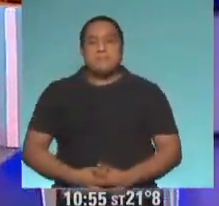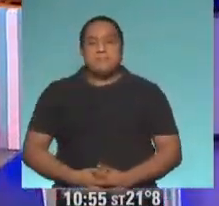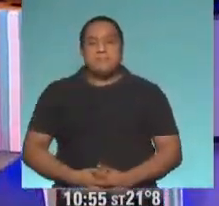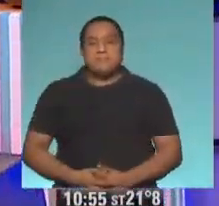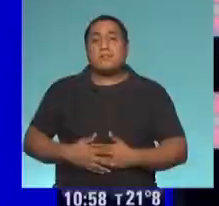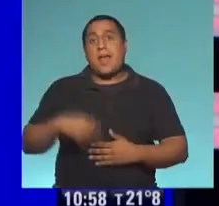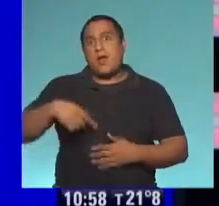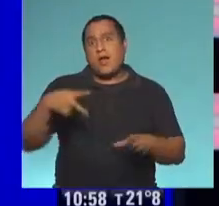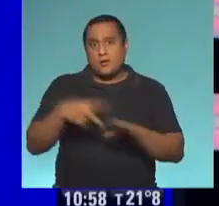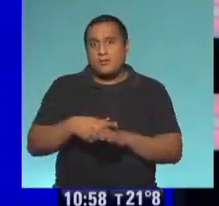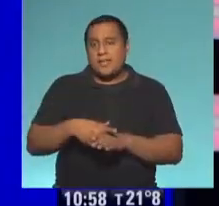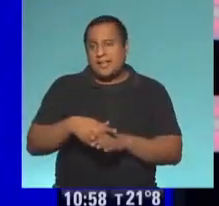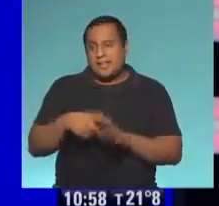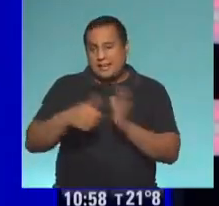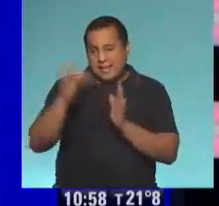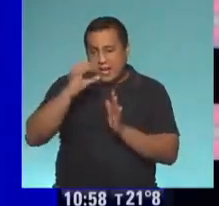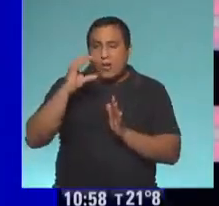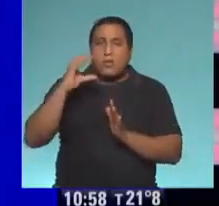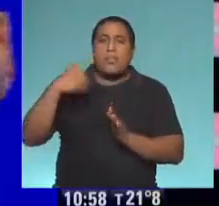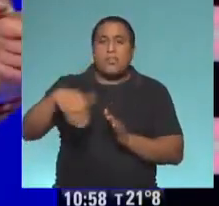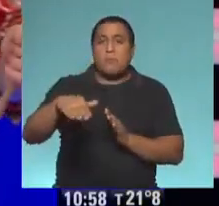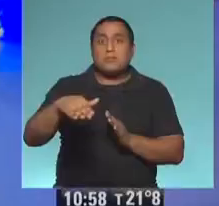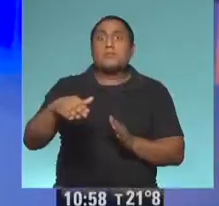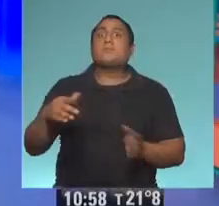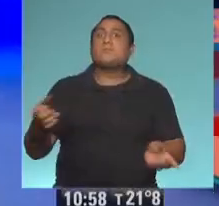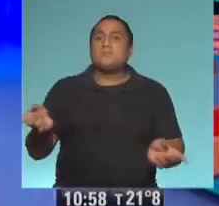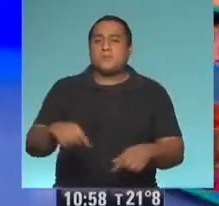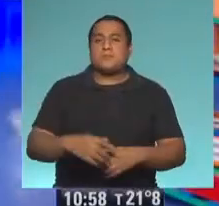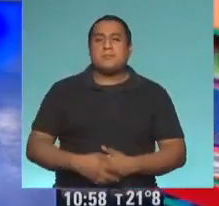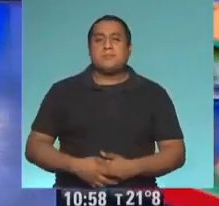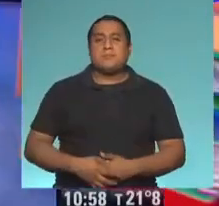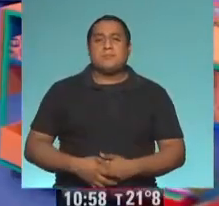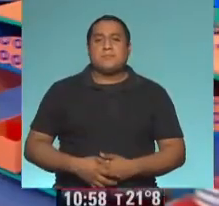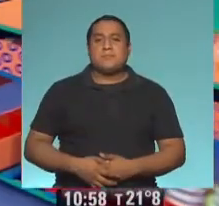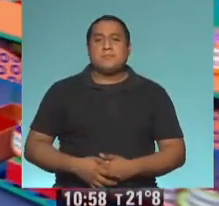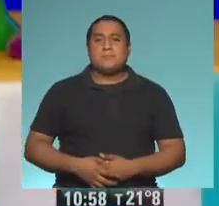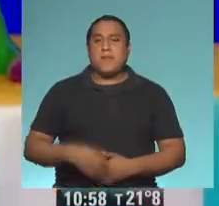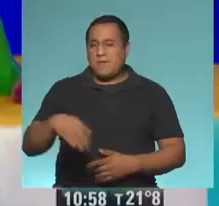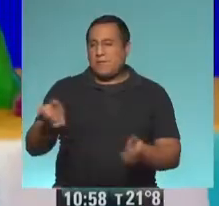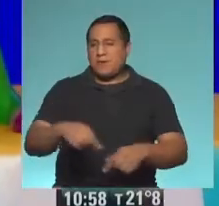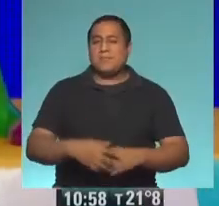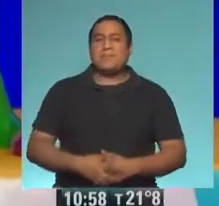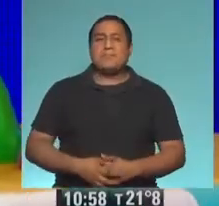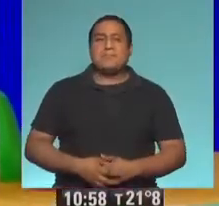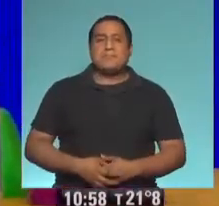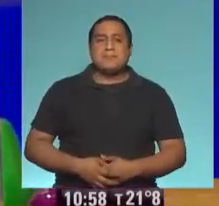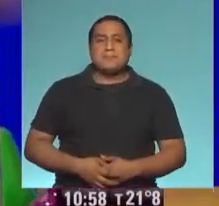bueno tenemos que ir a un corte a un re crédito pero enseguida mira mira nos vamos a un coco nuevo